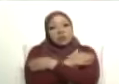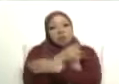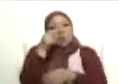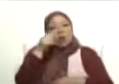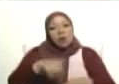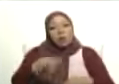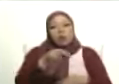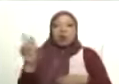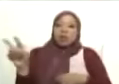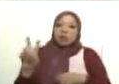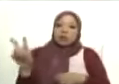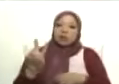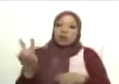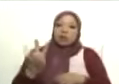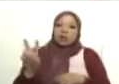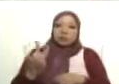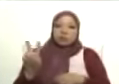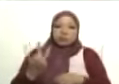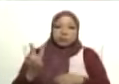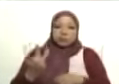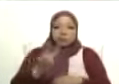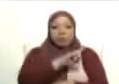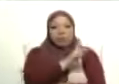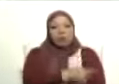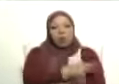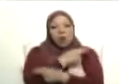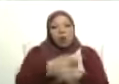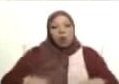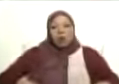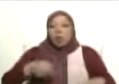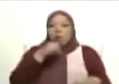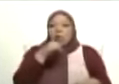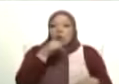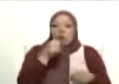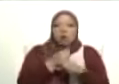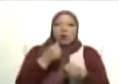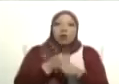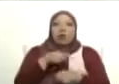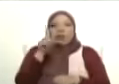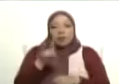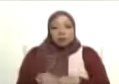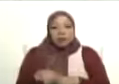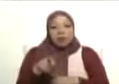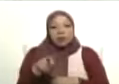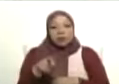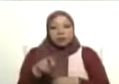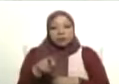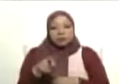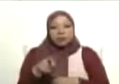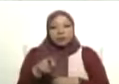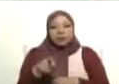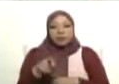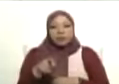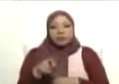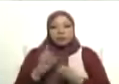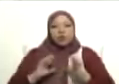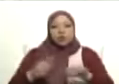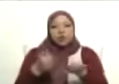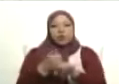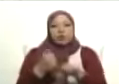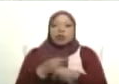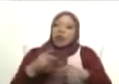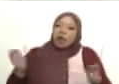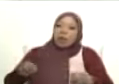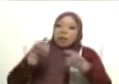de Venezuela. Y la Fuerza Armada Nacional Bolivariana también, desde el inicio de la